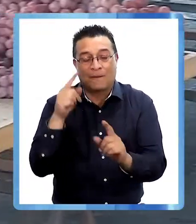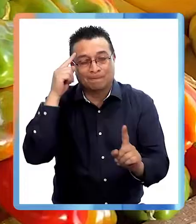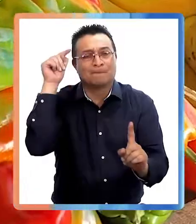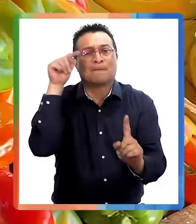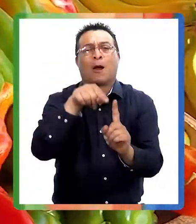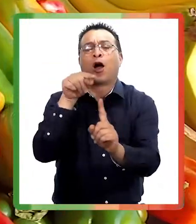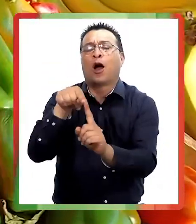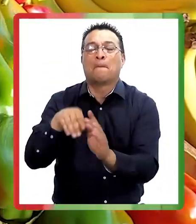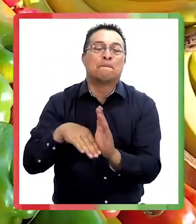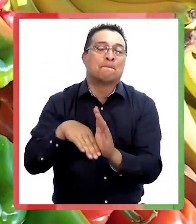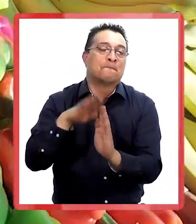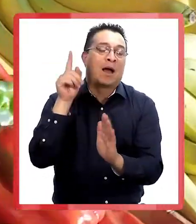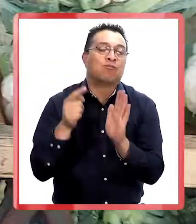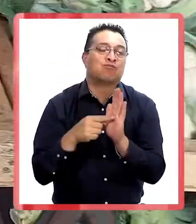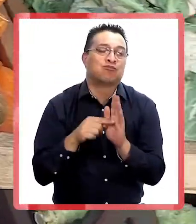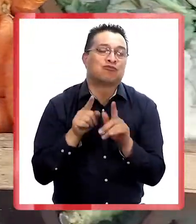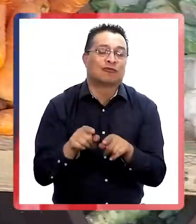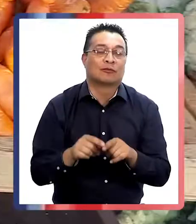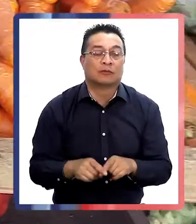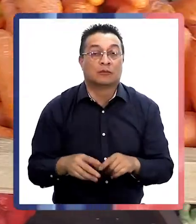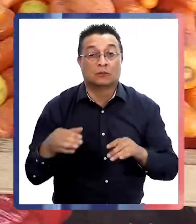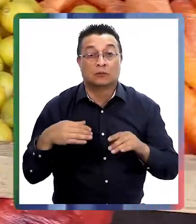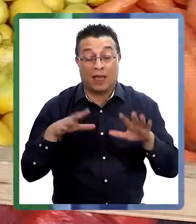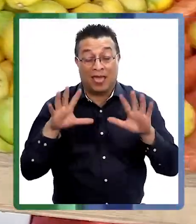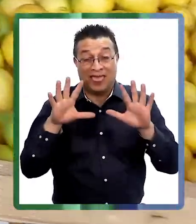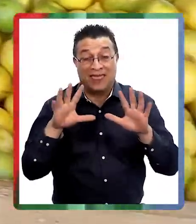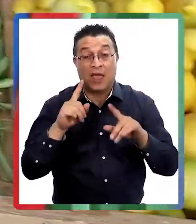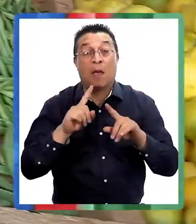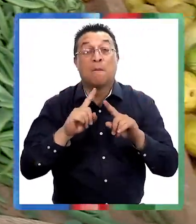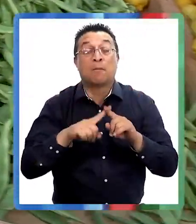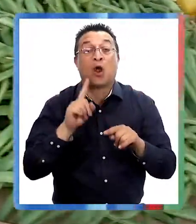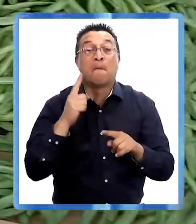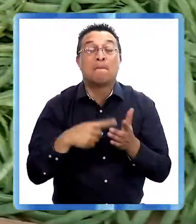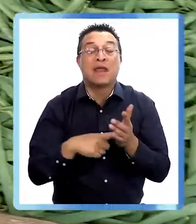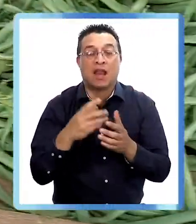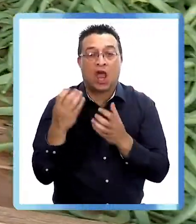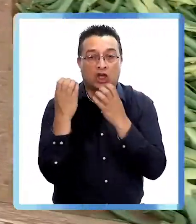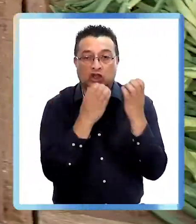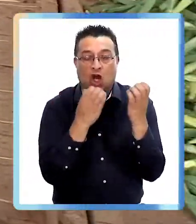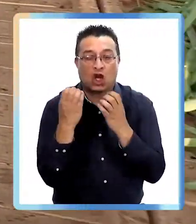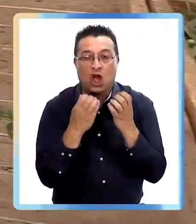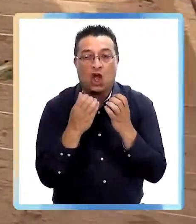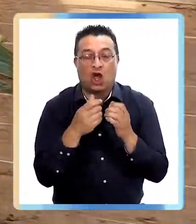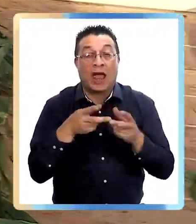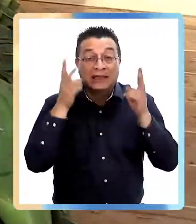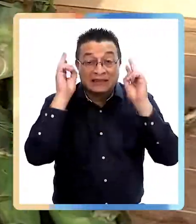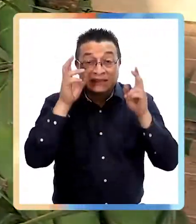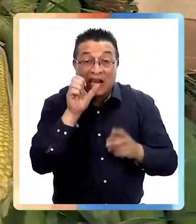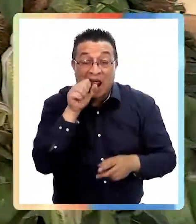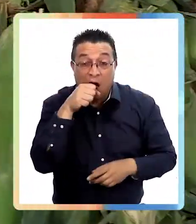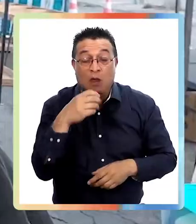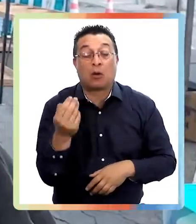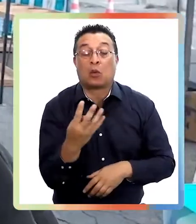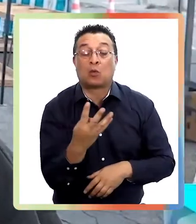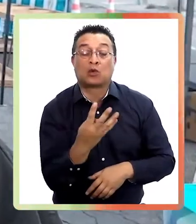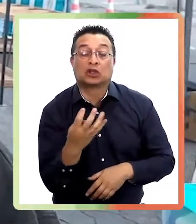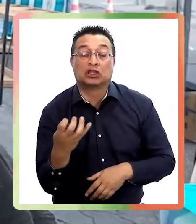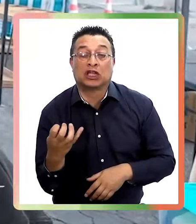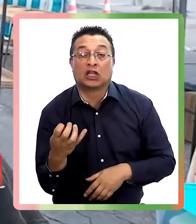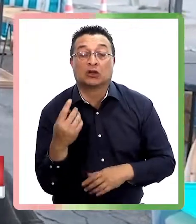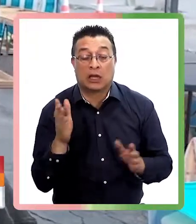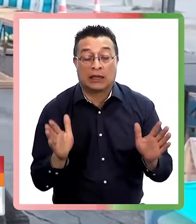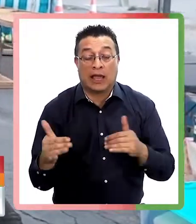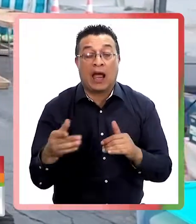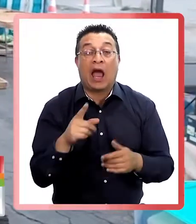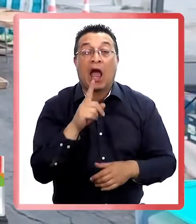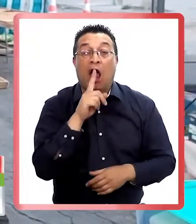a la hora de comprar. 10 por lucas los choclos. Y la zanahoria, ¿cuánto? 800. La